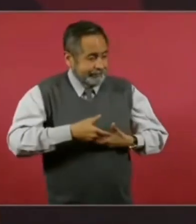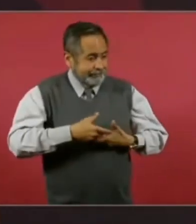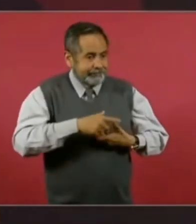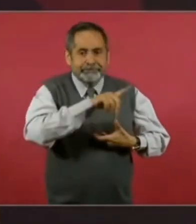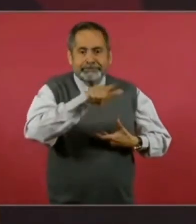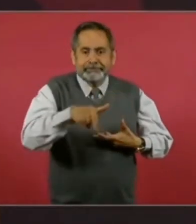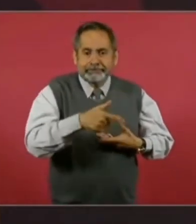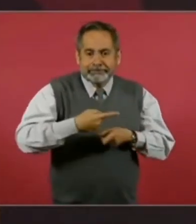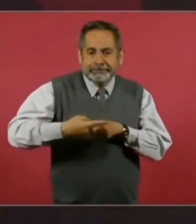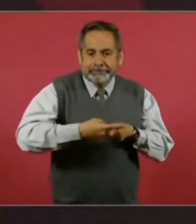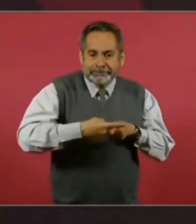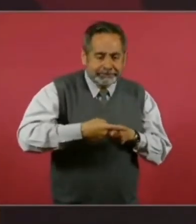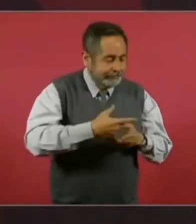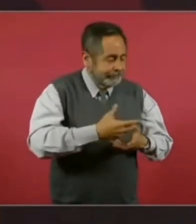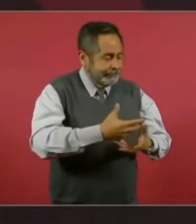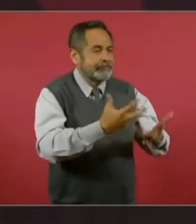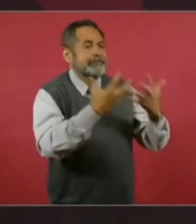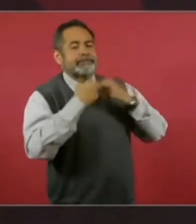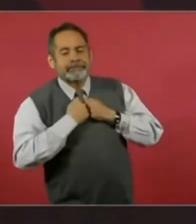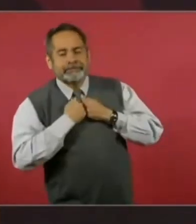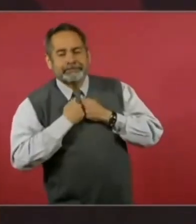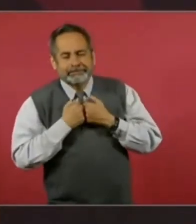traían